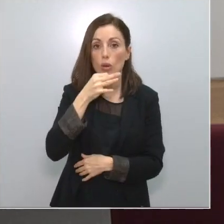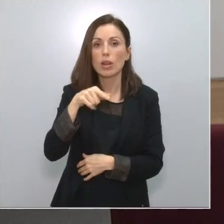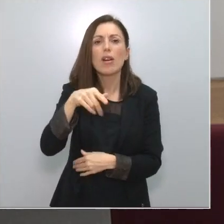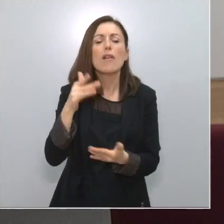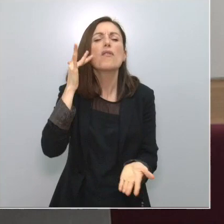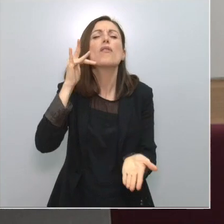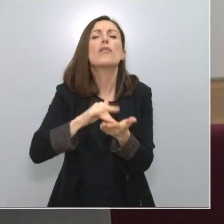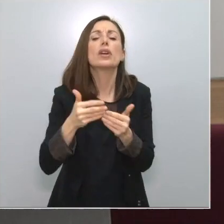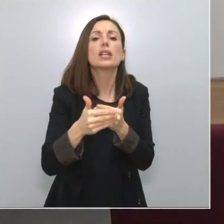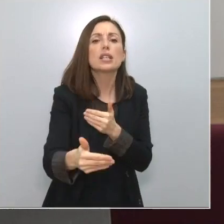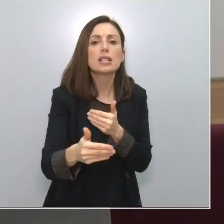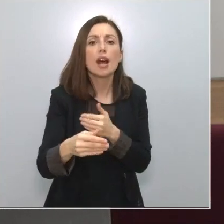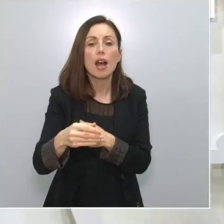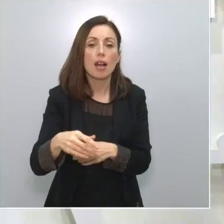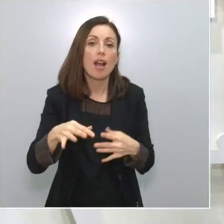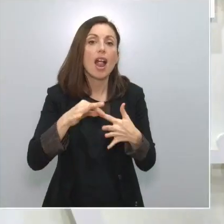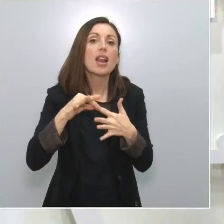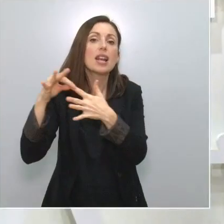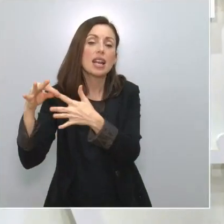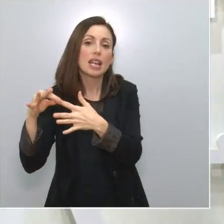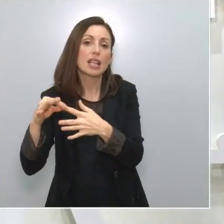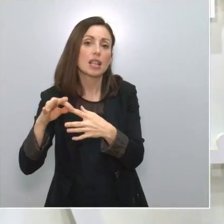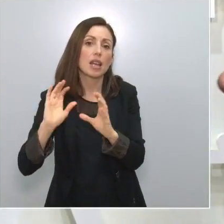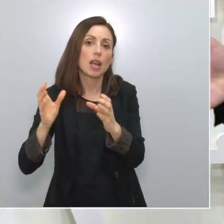alguna ocasión con el líder de la oposición?